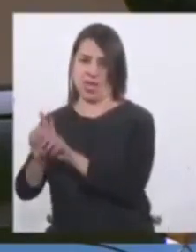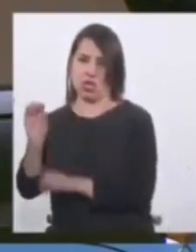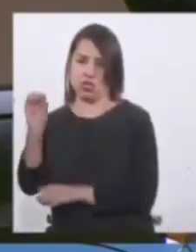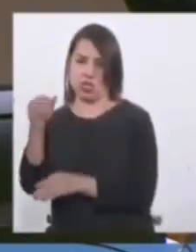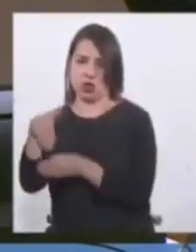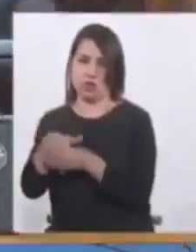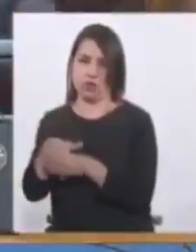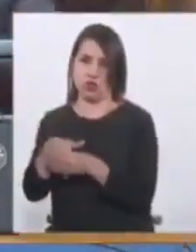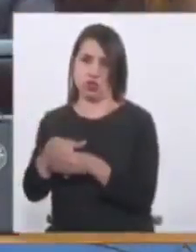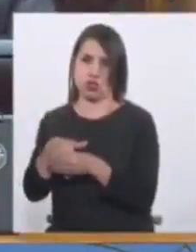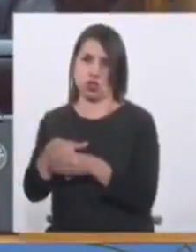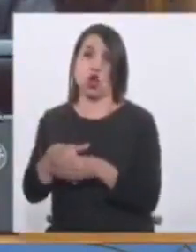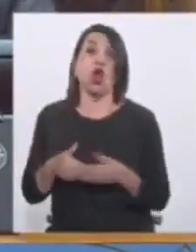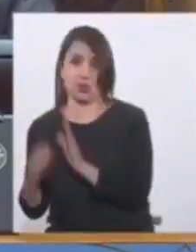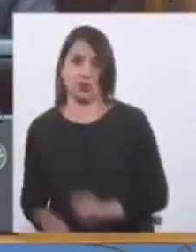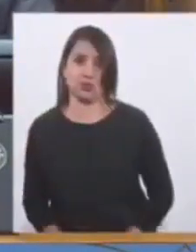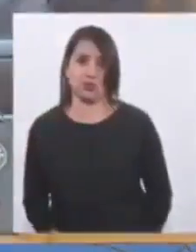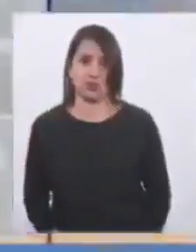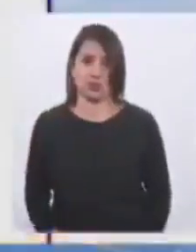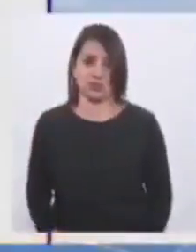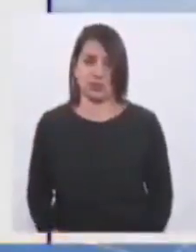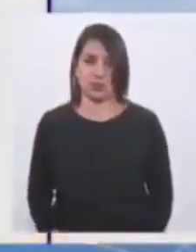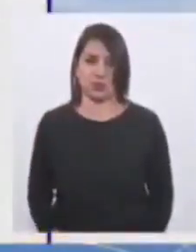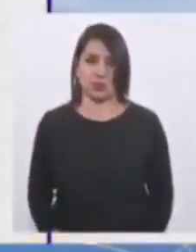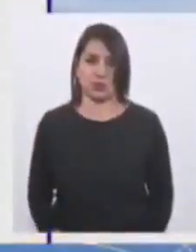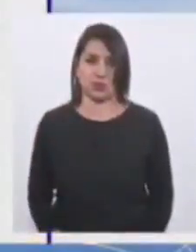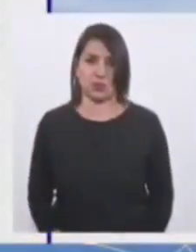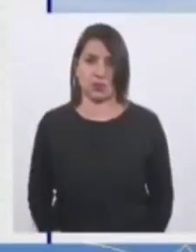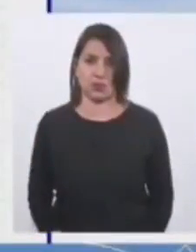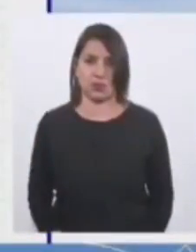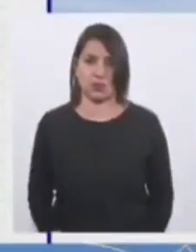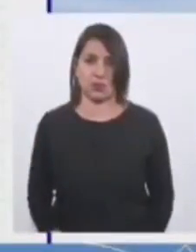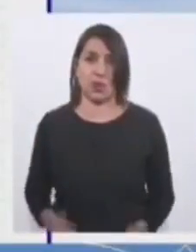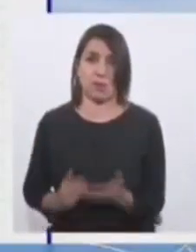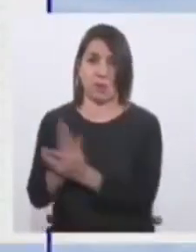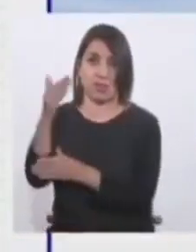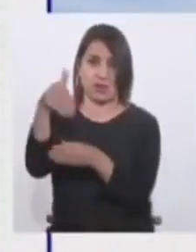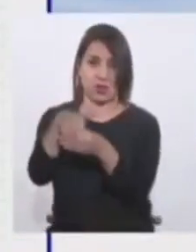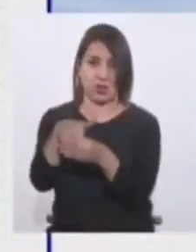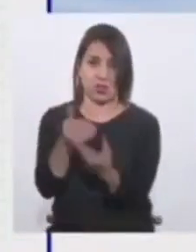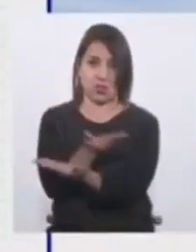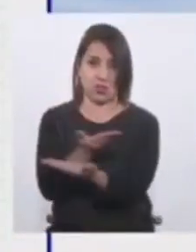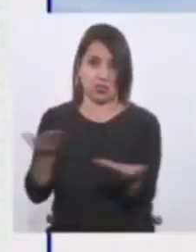Corresponde pasar a la votación del segundo capítulo. En votación.